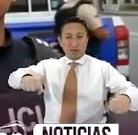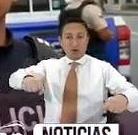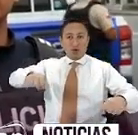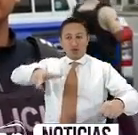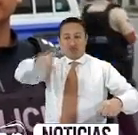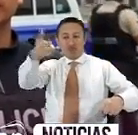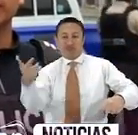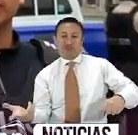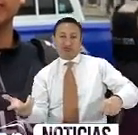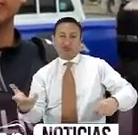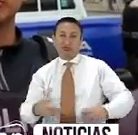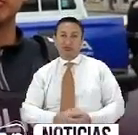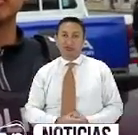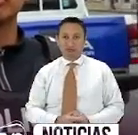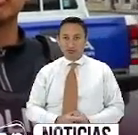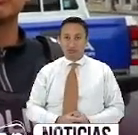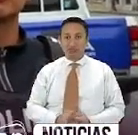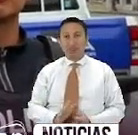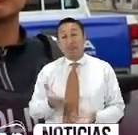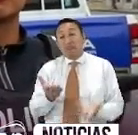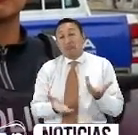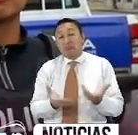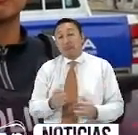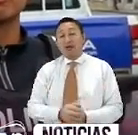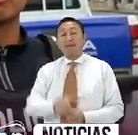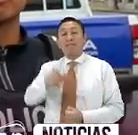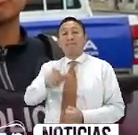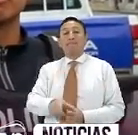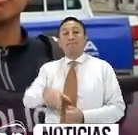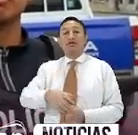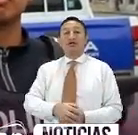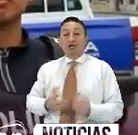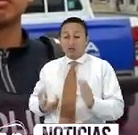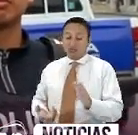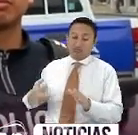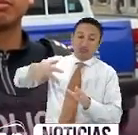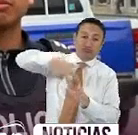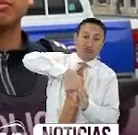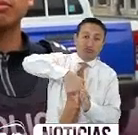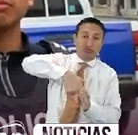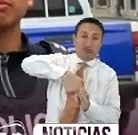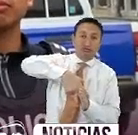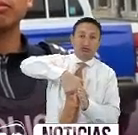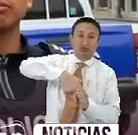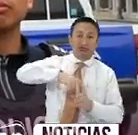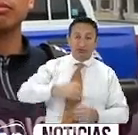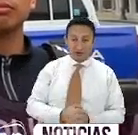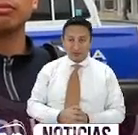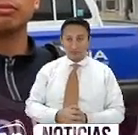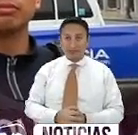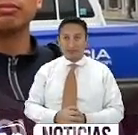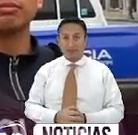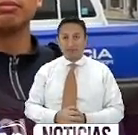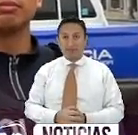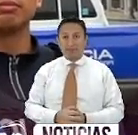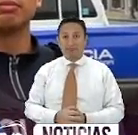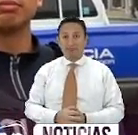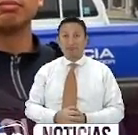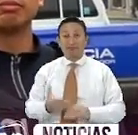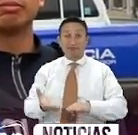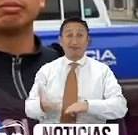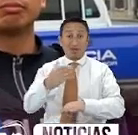en la que se transportaba, aparentemente el ciudadano iba a subirse a su móvil antes de prender,